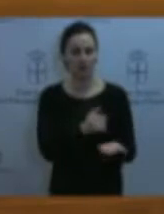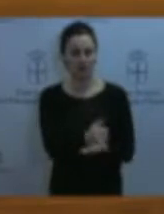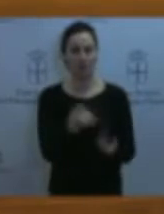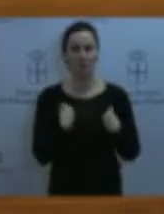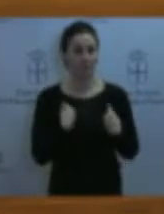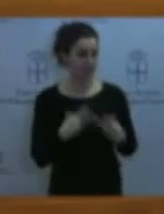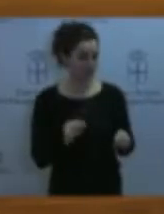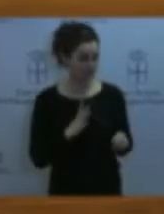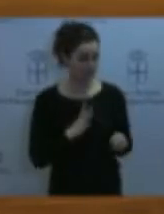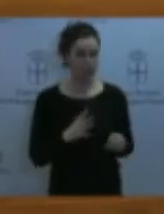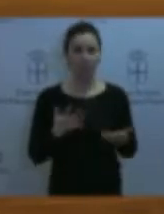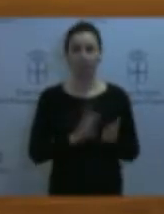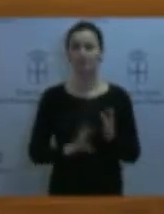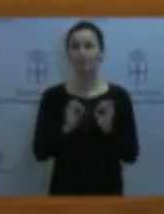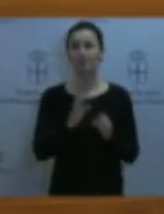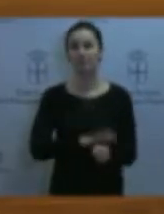sanidad.